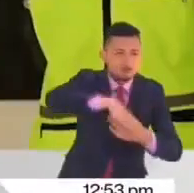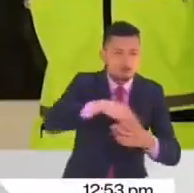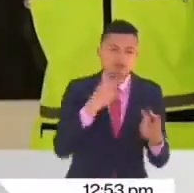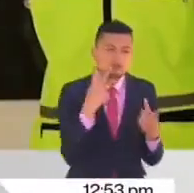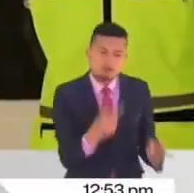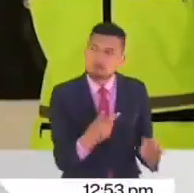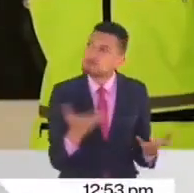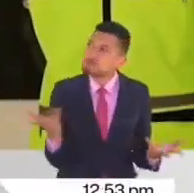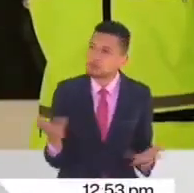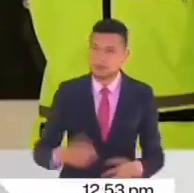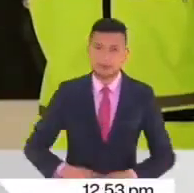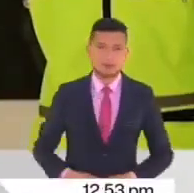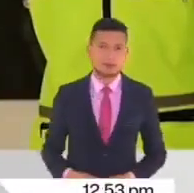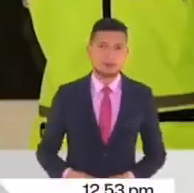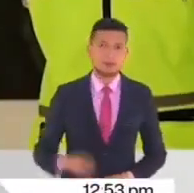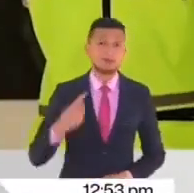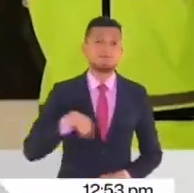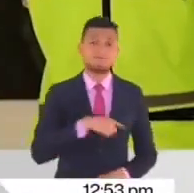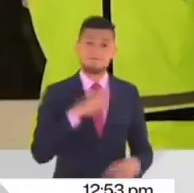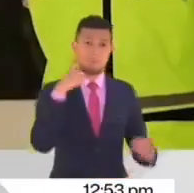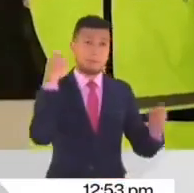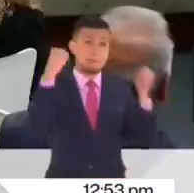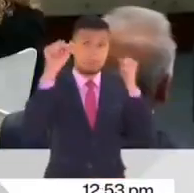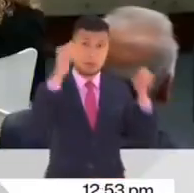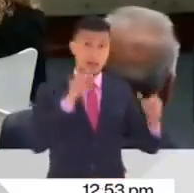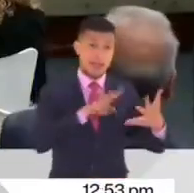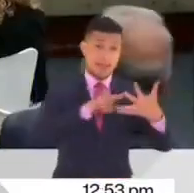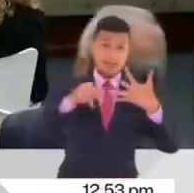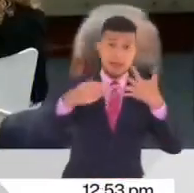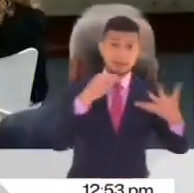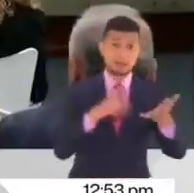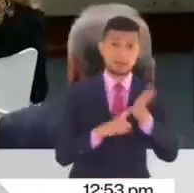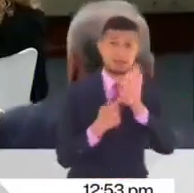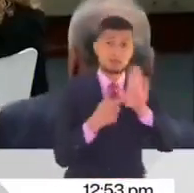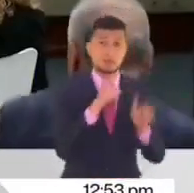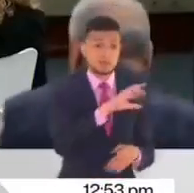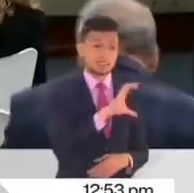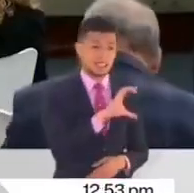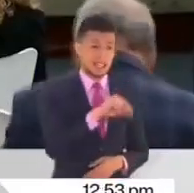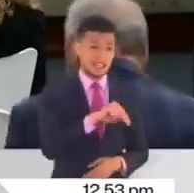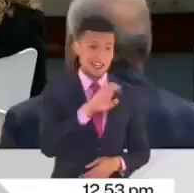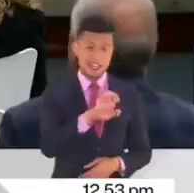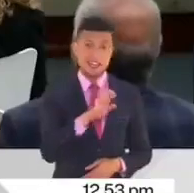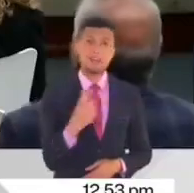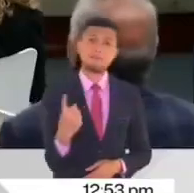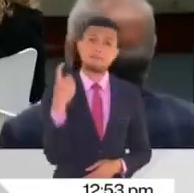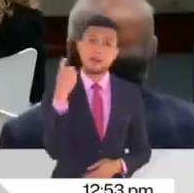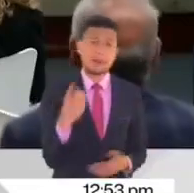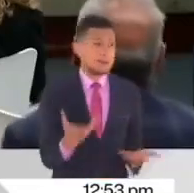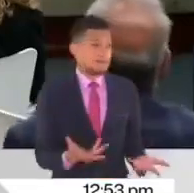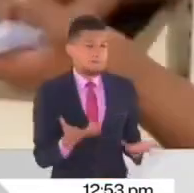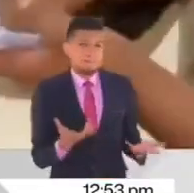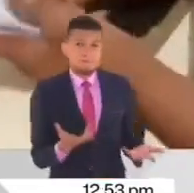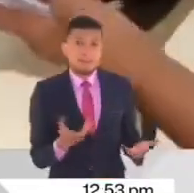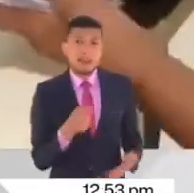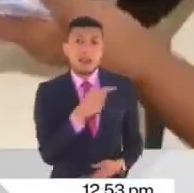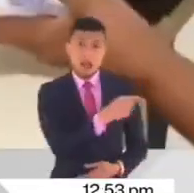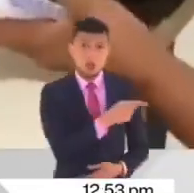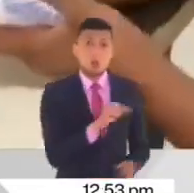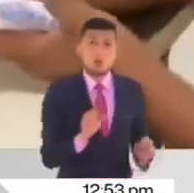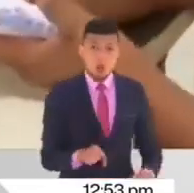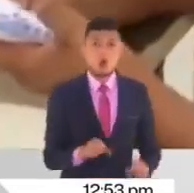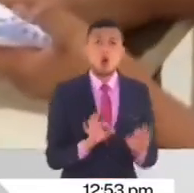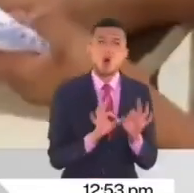Estamos muy preocupados por la falta de transparencia del CNE. Ellos tienen la oportunidad